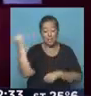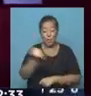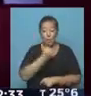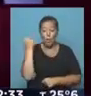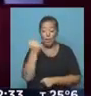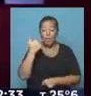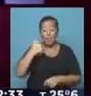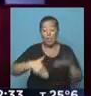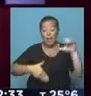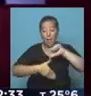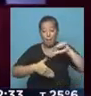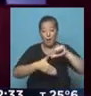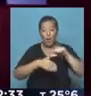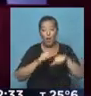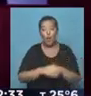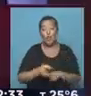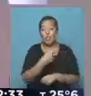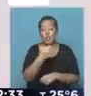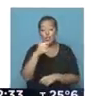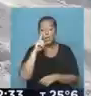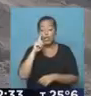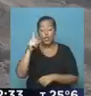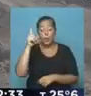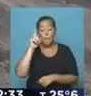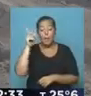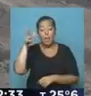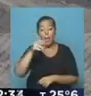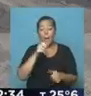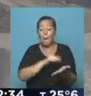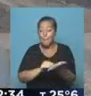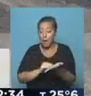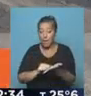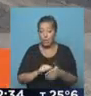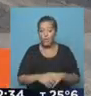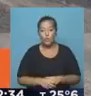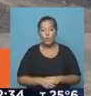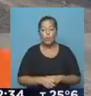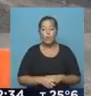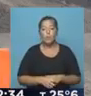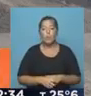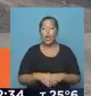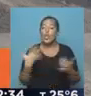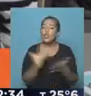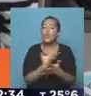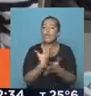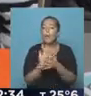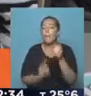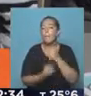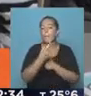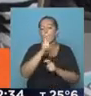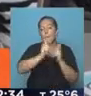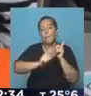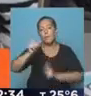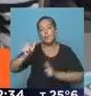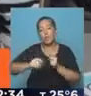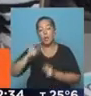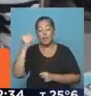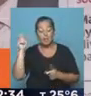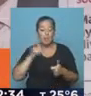y ramificaciones en 28 países los corrompidos La Primera Plana política de Brasil